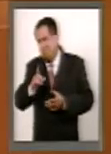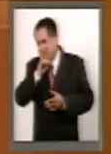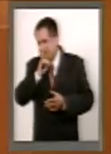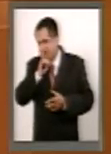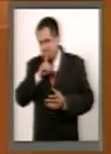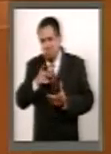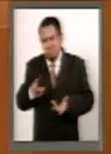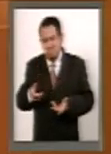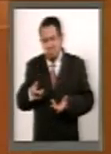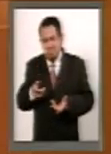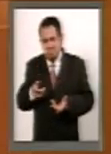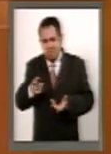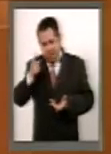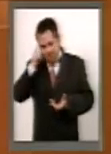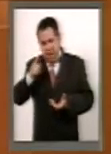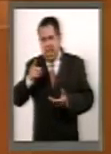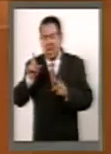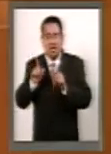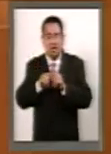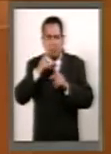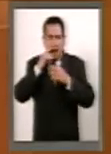para los carteles,